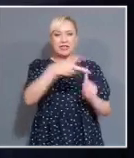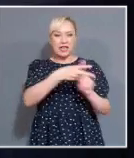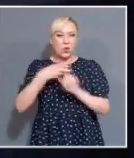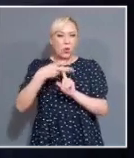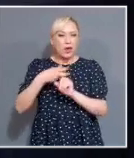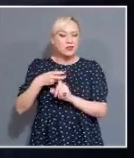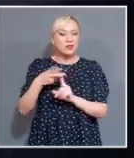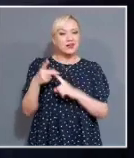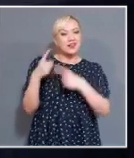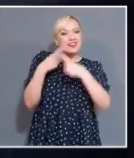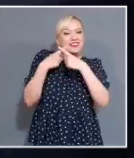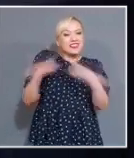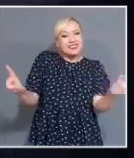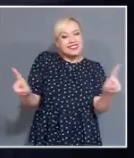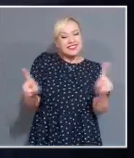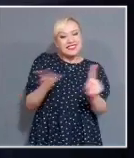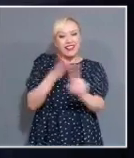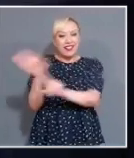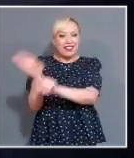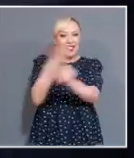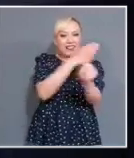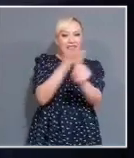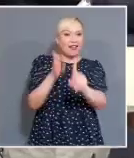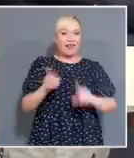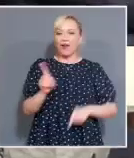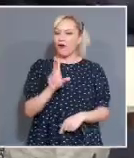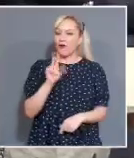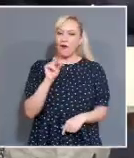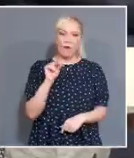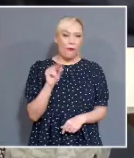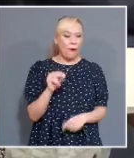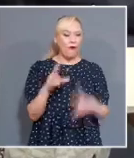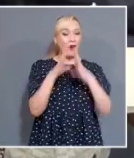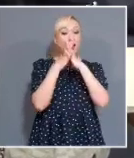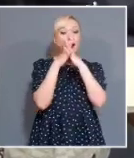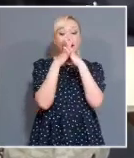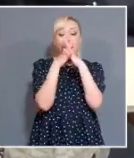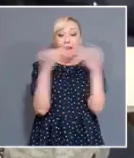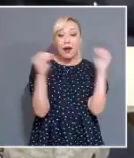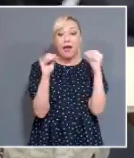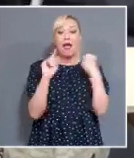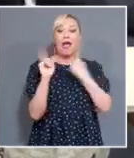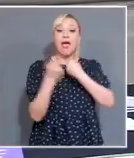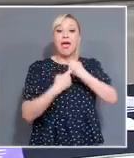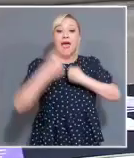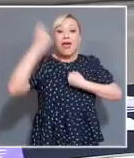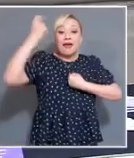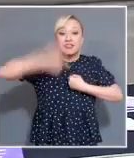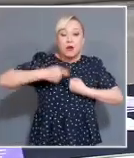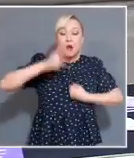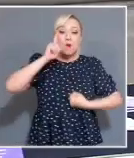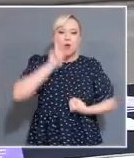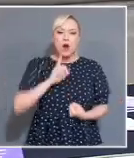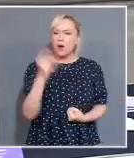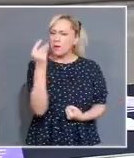mujeres más allá de la causa de la desaparición, tan pronto como se presente la denuncia, pues son las